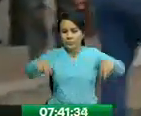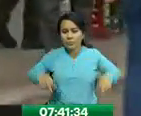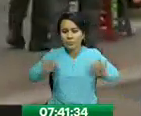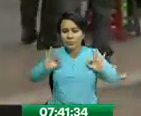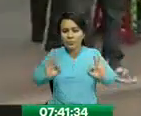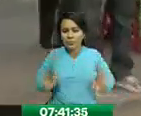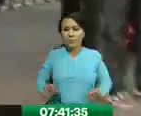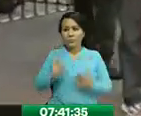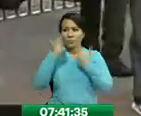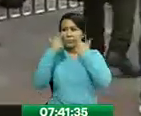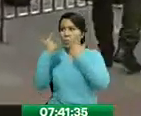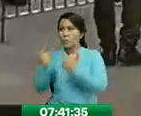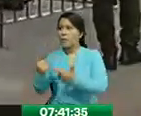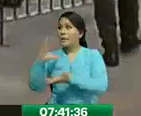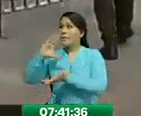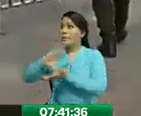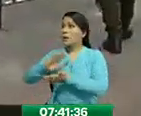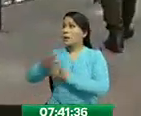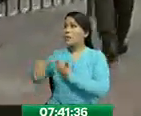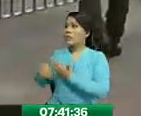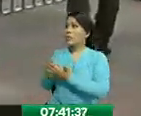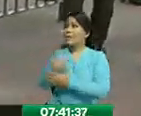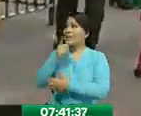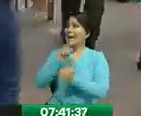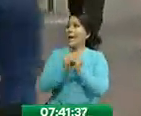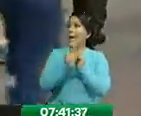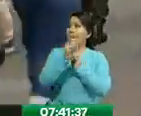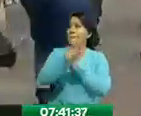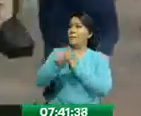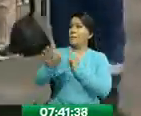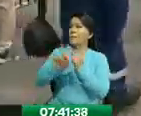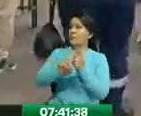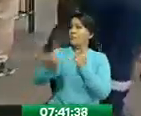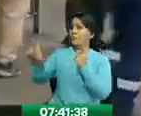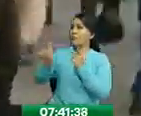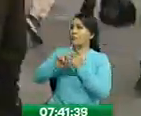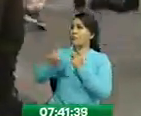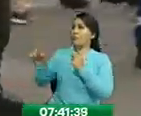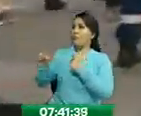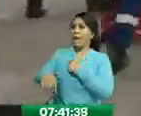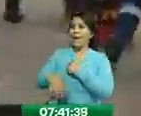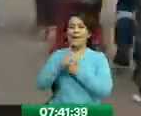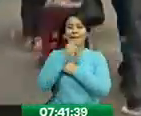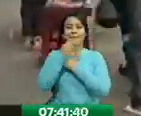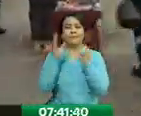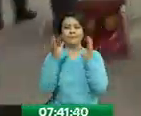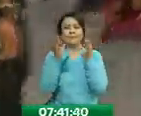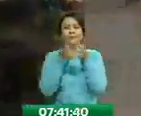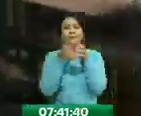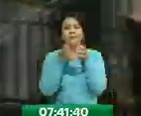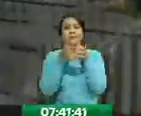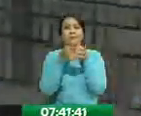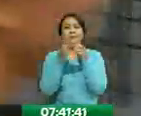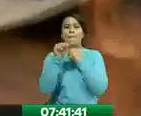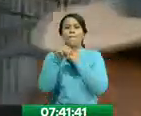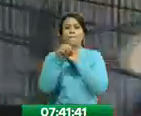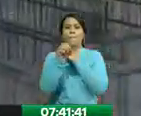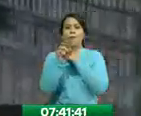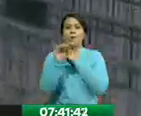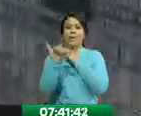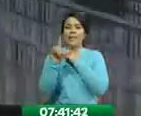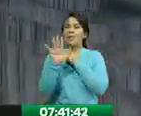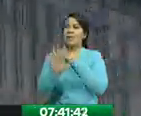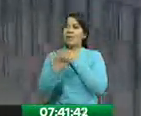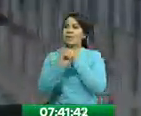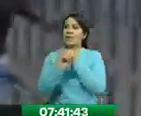sitio resguardando a cada uno de los usuarios. Acá también está ubicada una pequeña unidad móvil de la